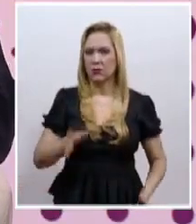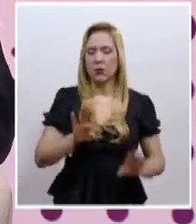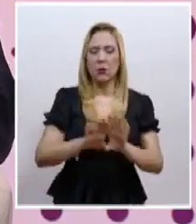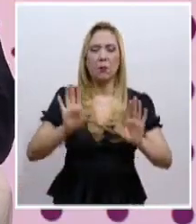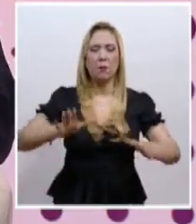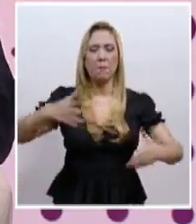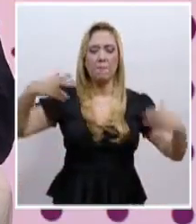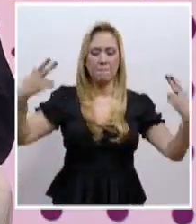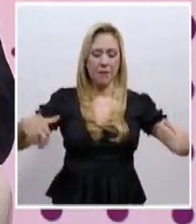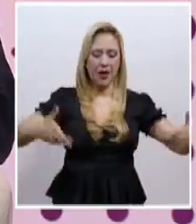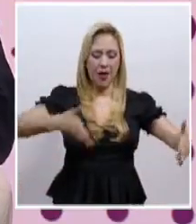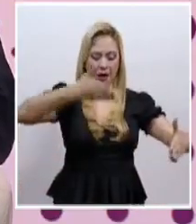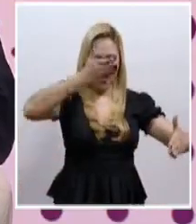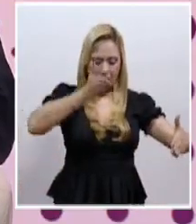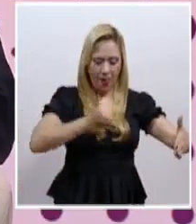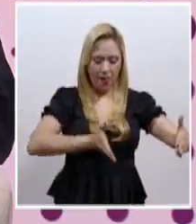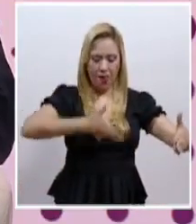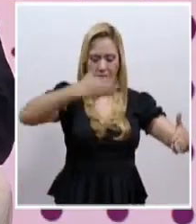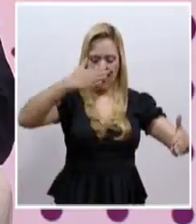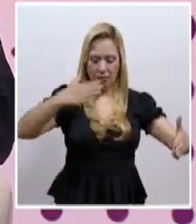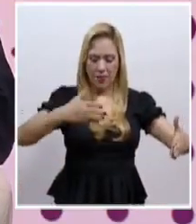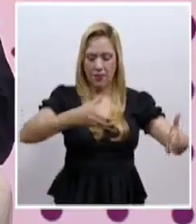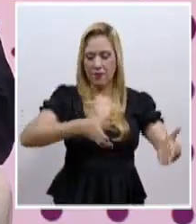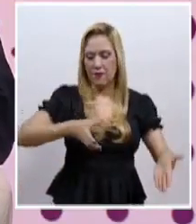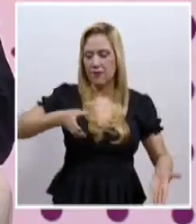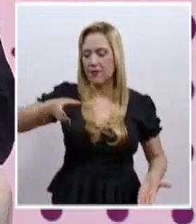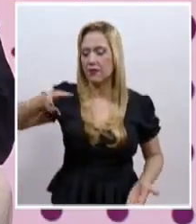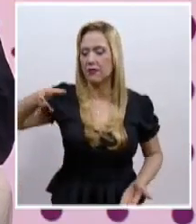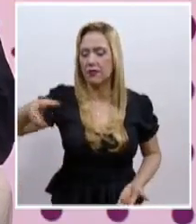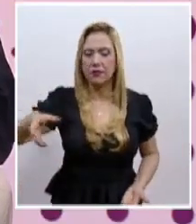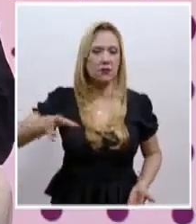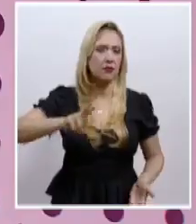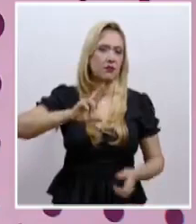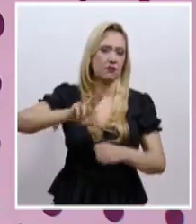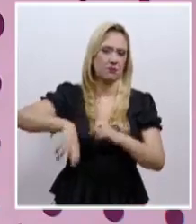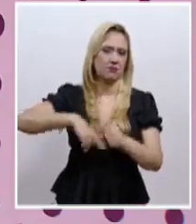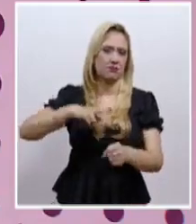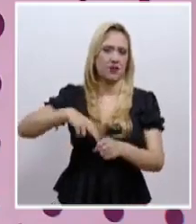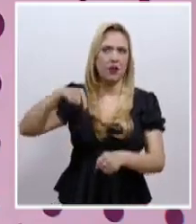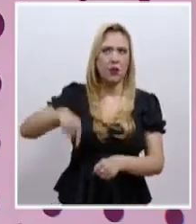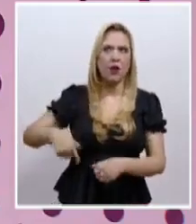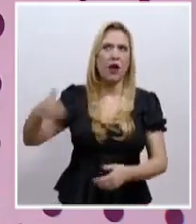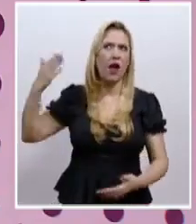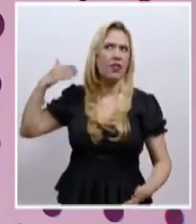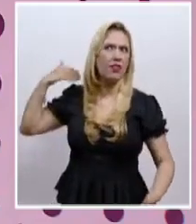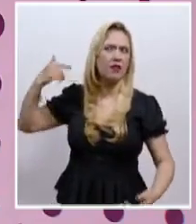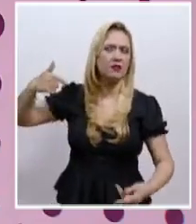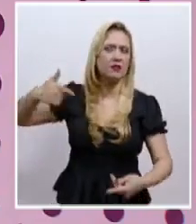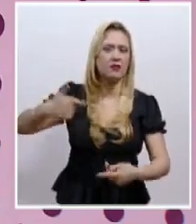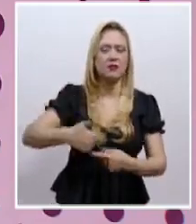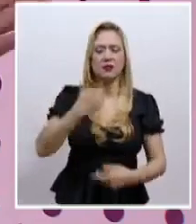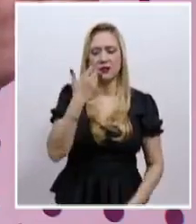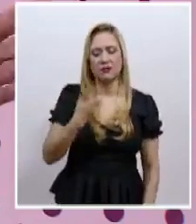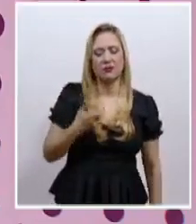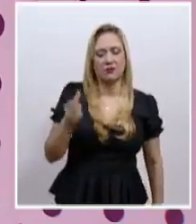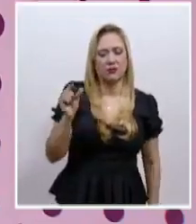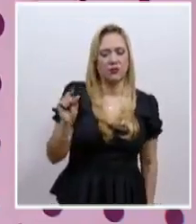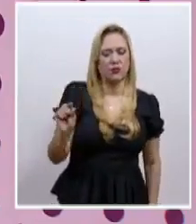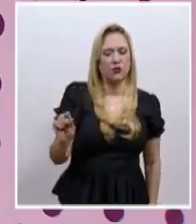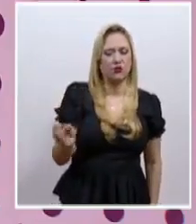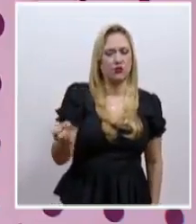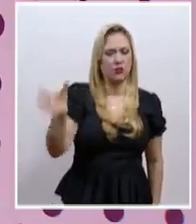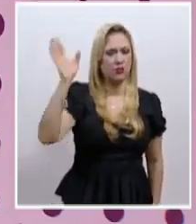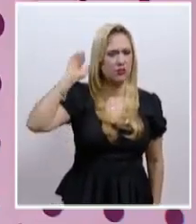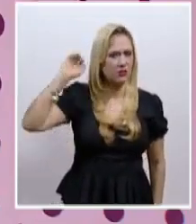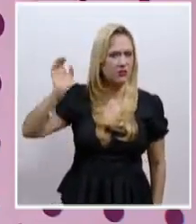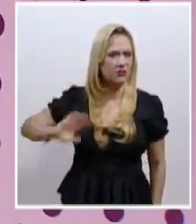pastel o de ese pie, pues también es natural en México, en todo el mundo, en esta y en todas las épocas, de querer ceder lo menos posible, ¿no? Por